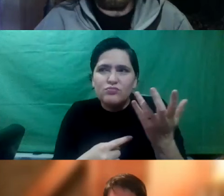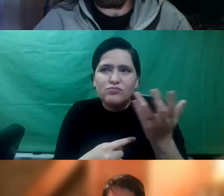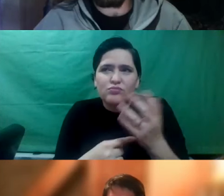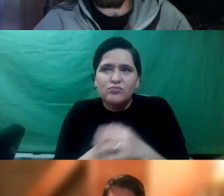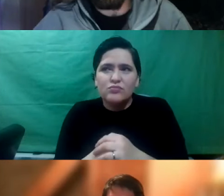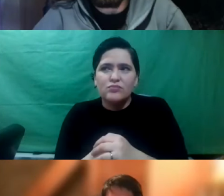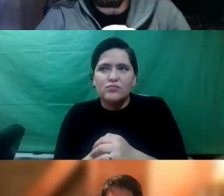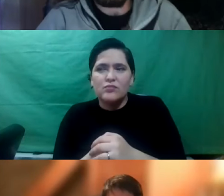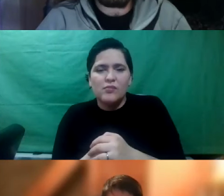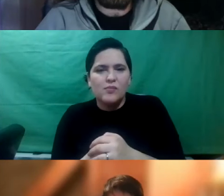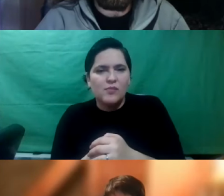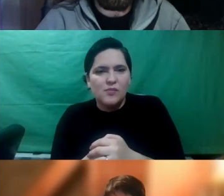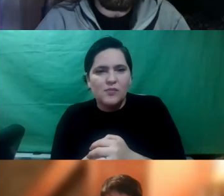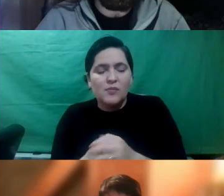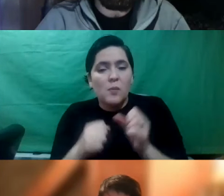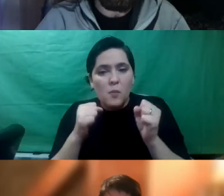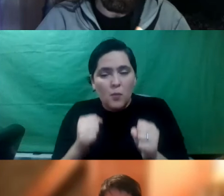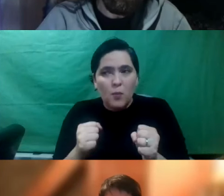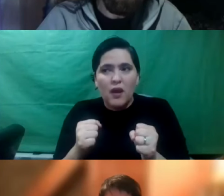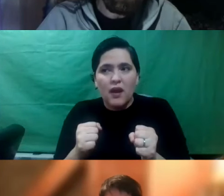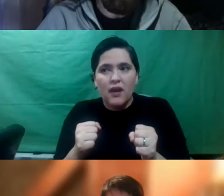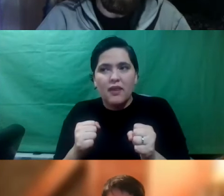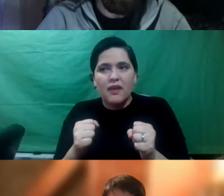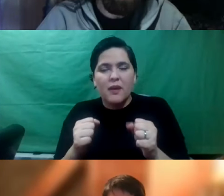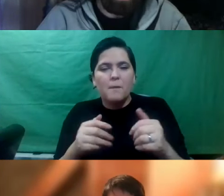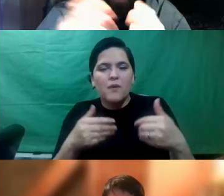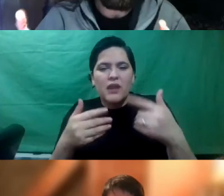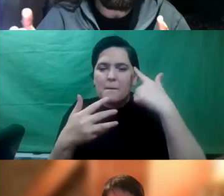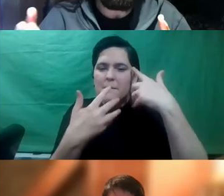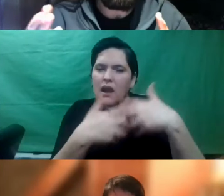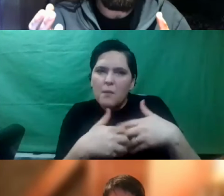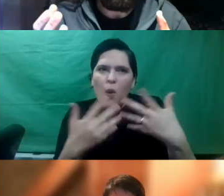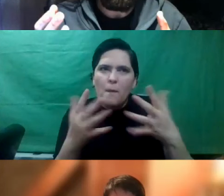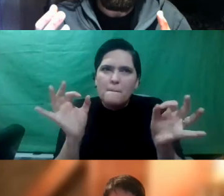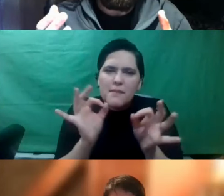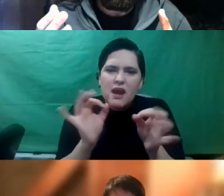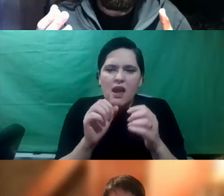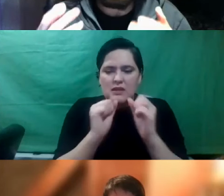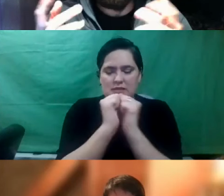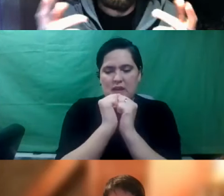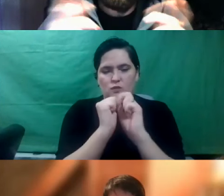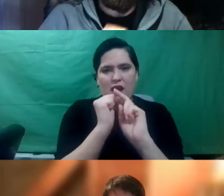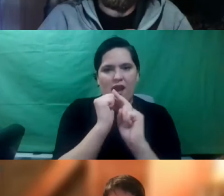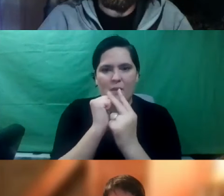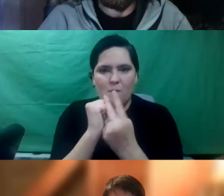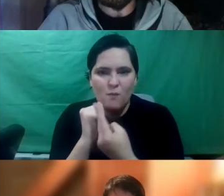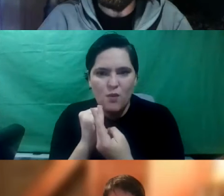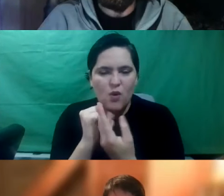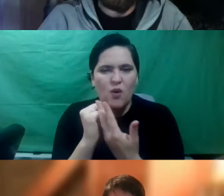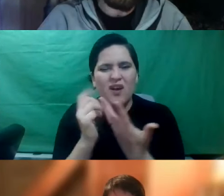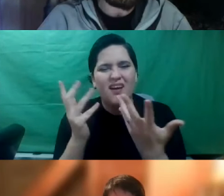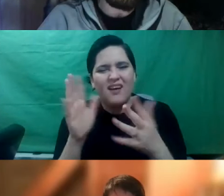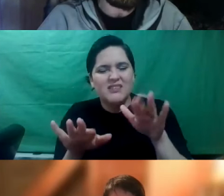modelos es que somos capaces de proponer mecanismos explicativos para cambios de la actividad cerebral que no se pueden evaluar